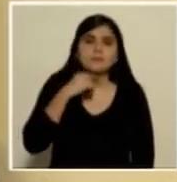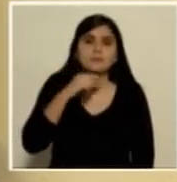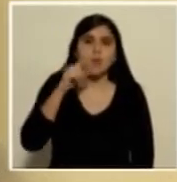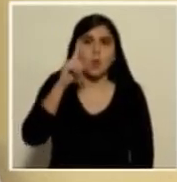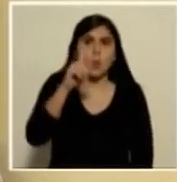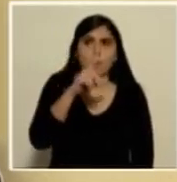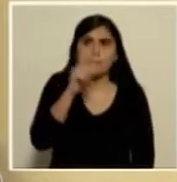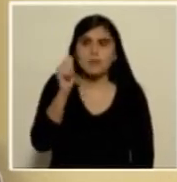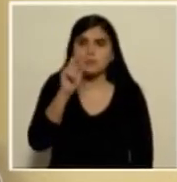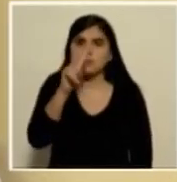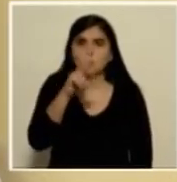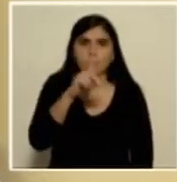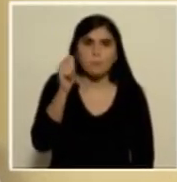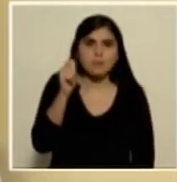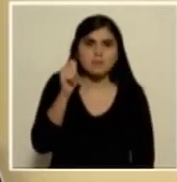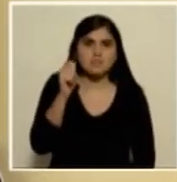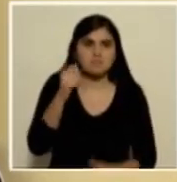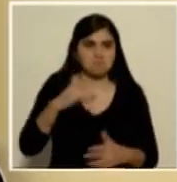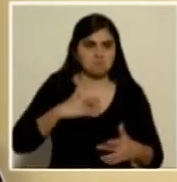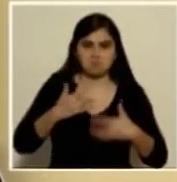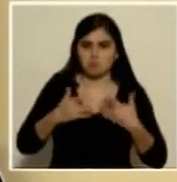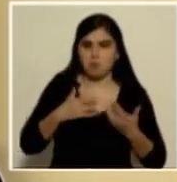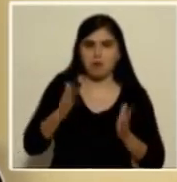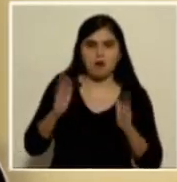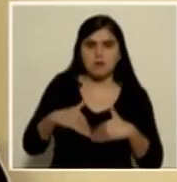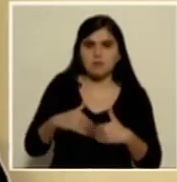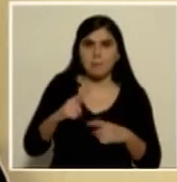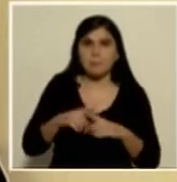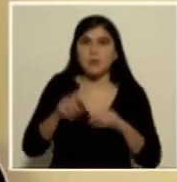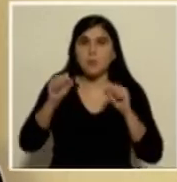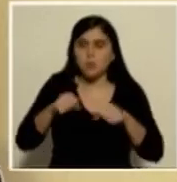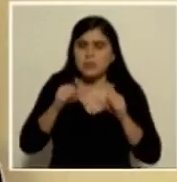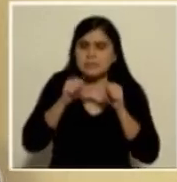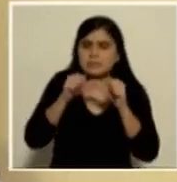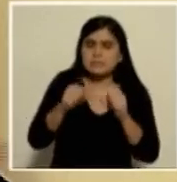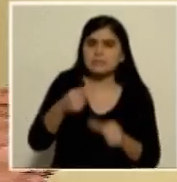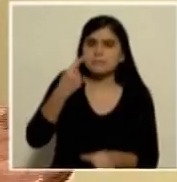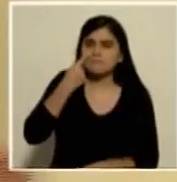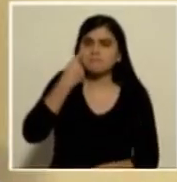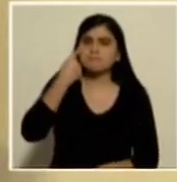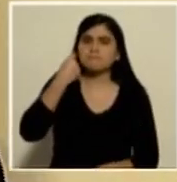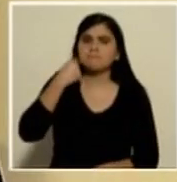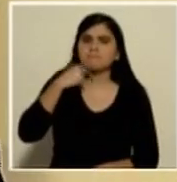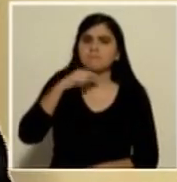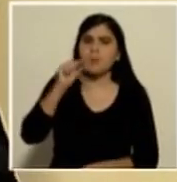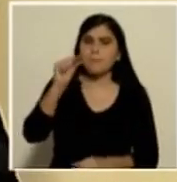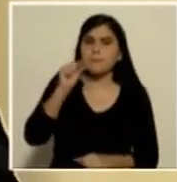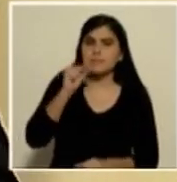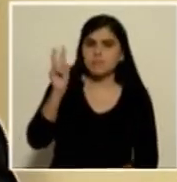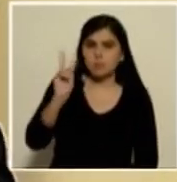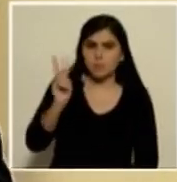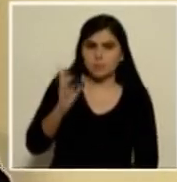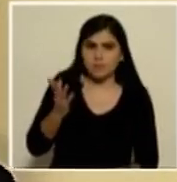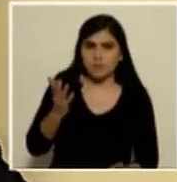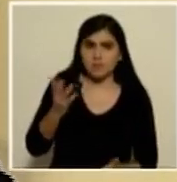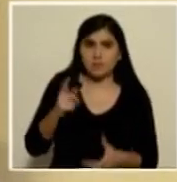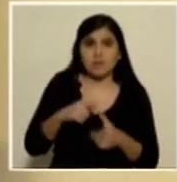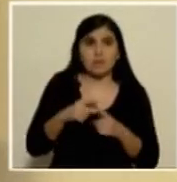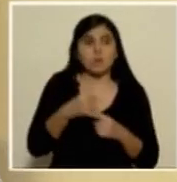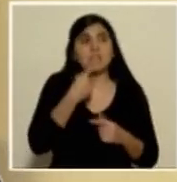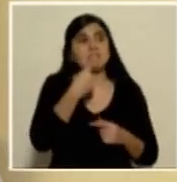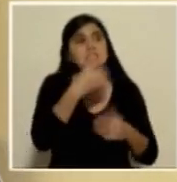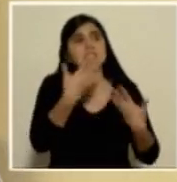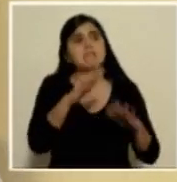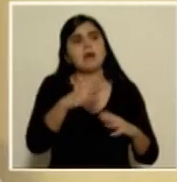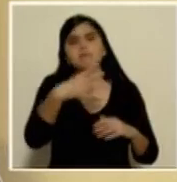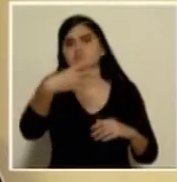esté replicando. Y por eso es que hemos tenido muchos de los casos que incluso ya se les dio de alta y se les hace una prueba por X o